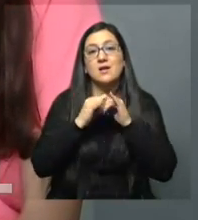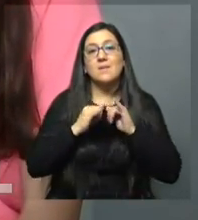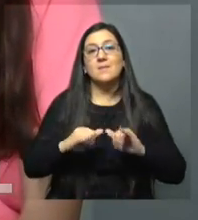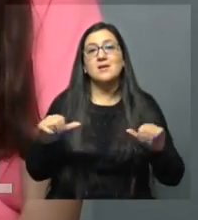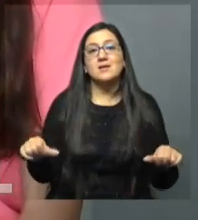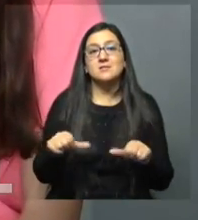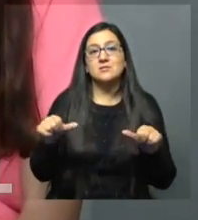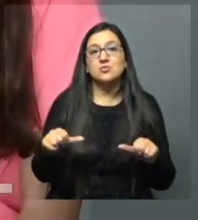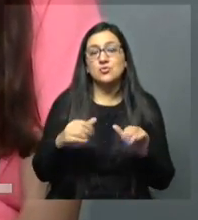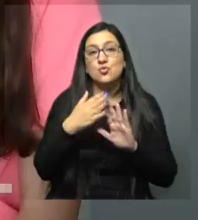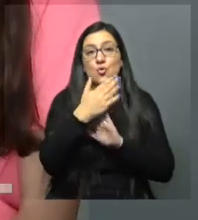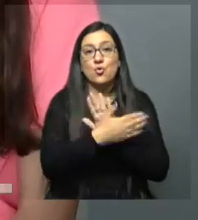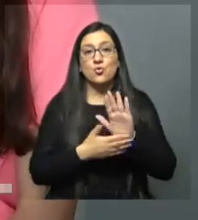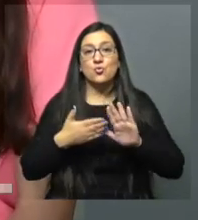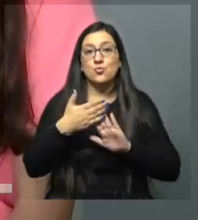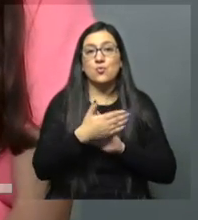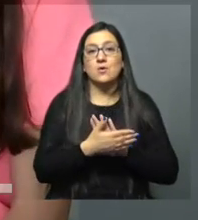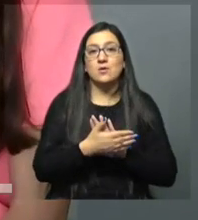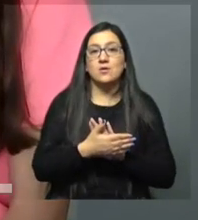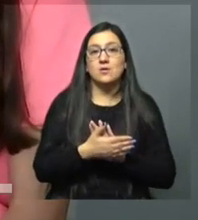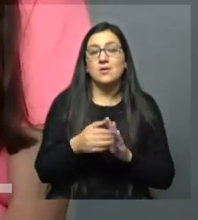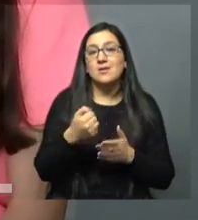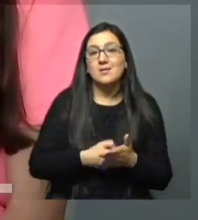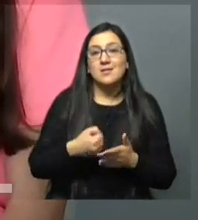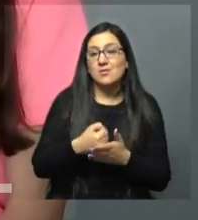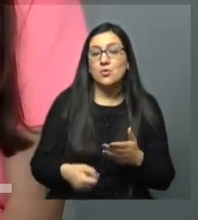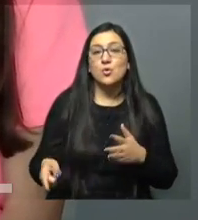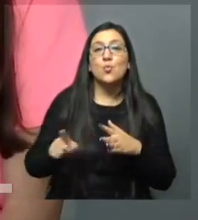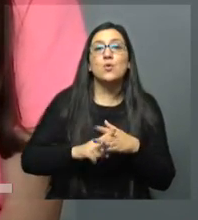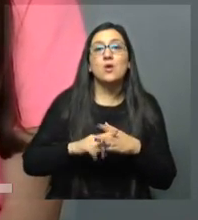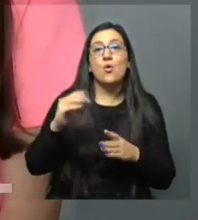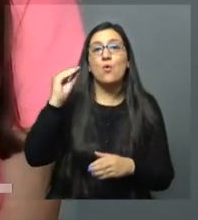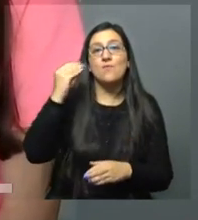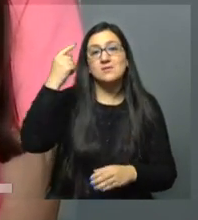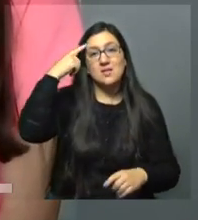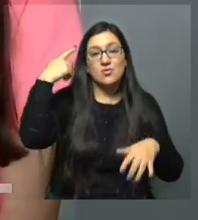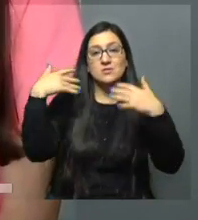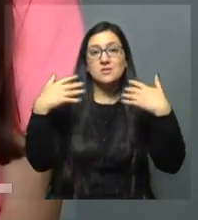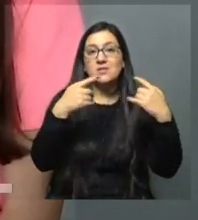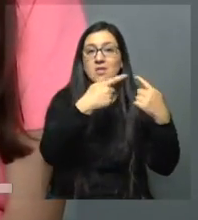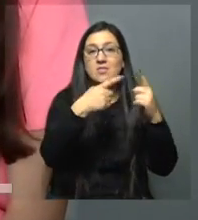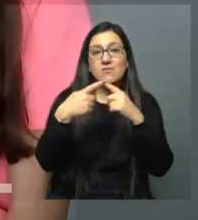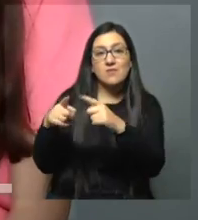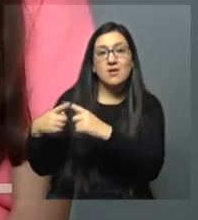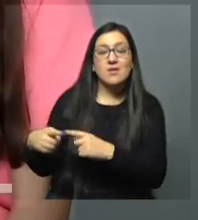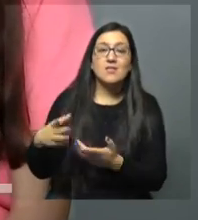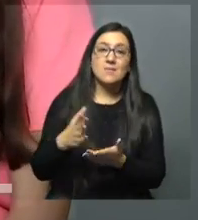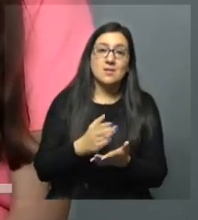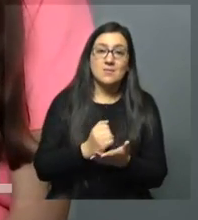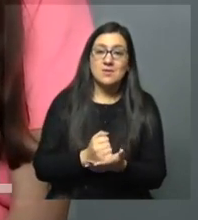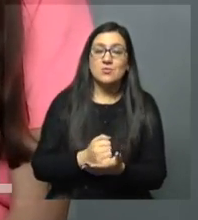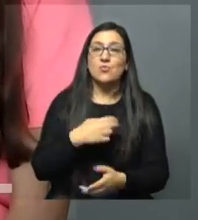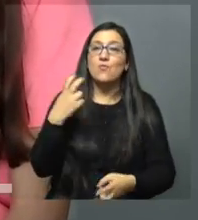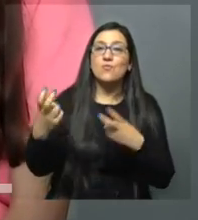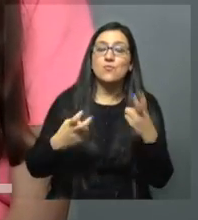realizó a lo largo de todo el Uruguay, tratando de incluir a jóvenes y adolescentes de diferentes partes de este país,